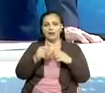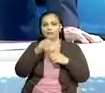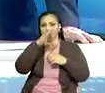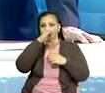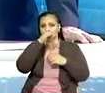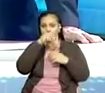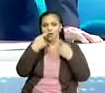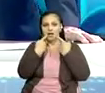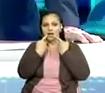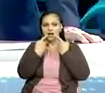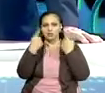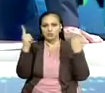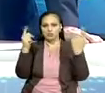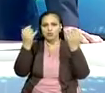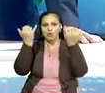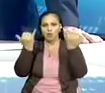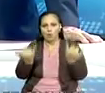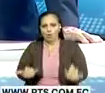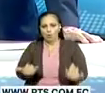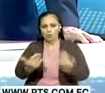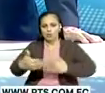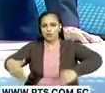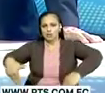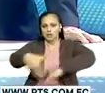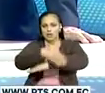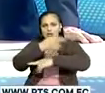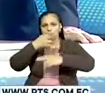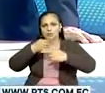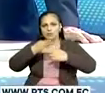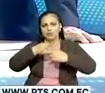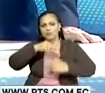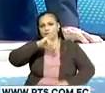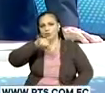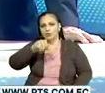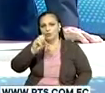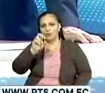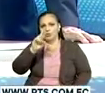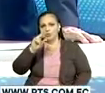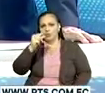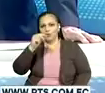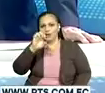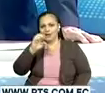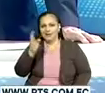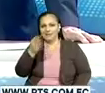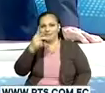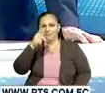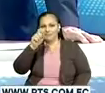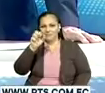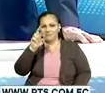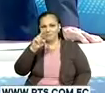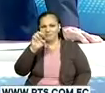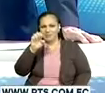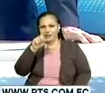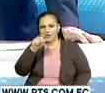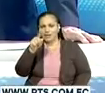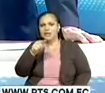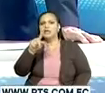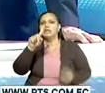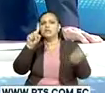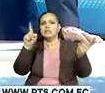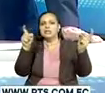hoy habrá cambios allá en esta avenida. Jorge ya. Pérez Concha, la misma que tradicionalmente se la conoce